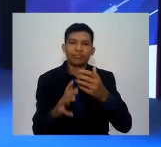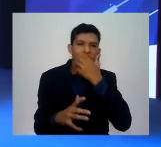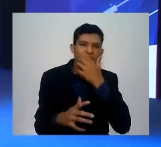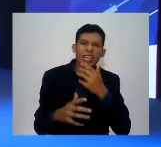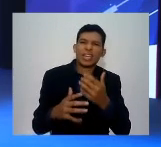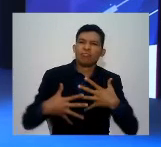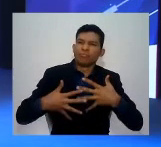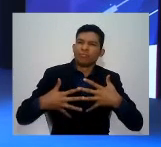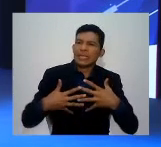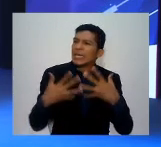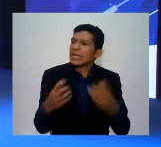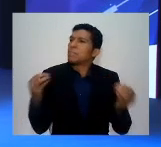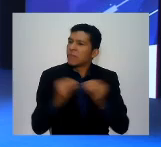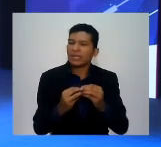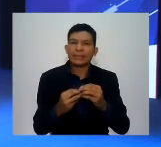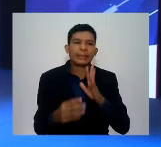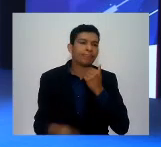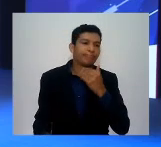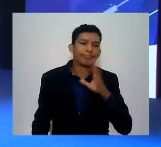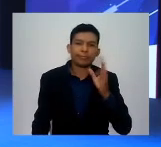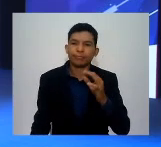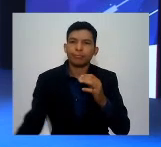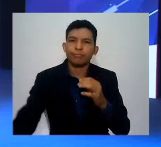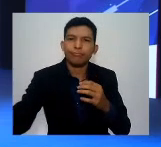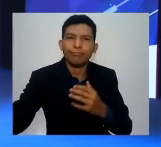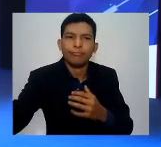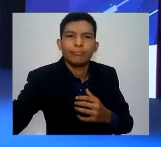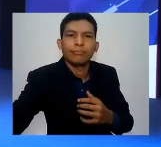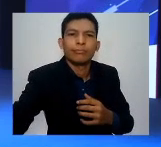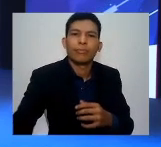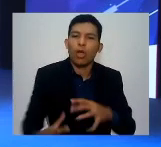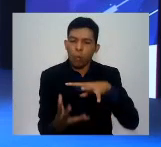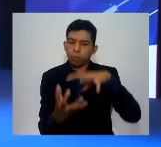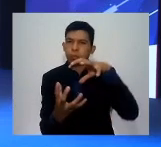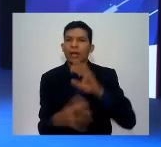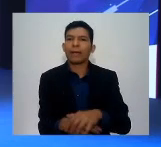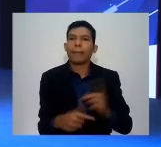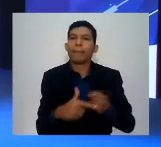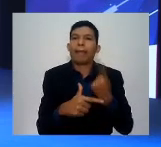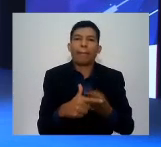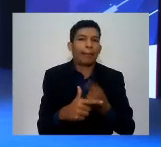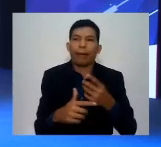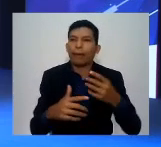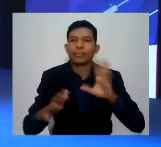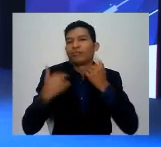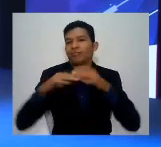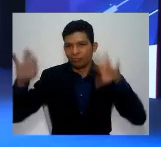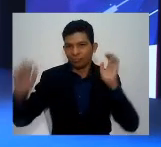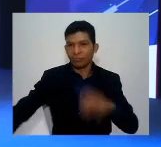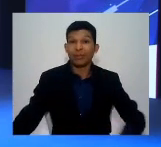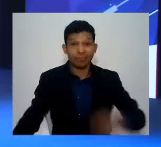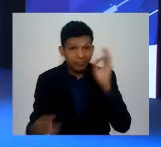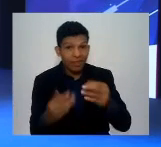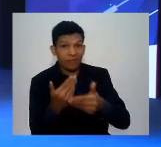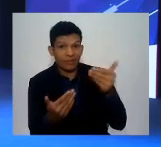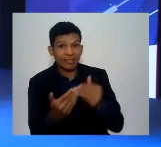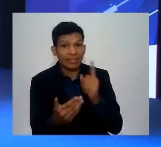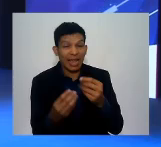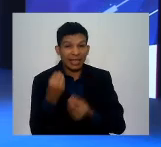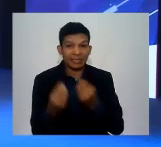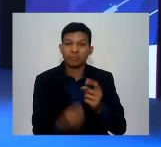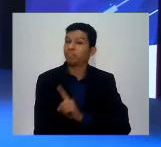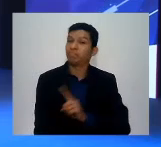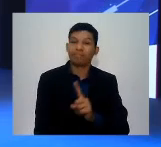C. Esos aparatos lo que hacen es intercambiar el oxígeno y el dióxido de carbono que hay en la sangre, ¿listo? Y son,